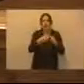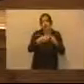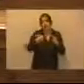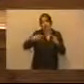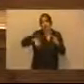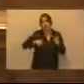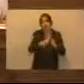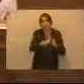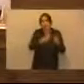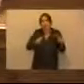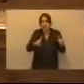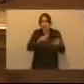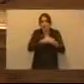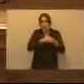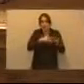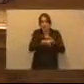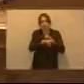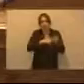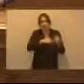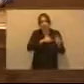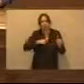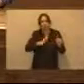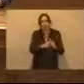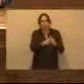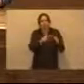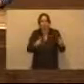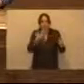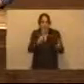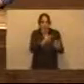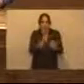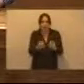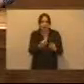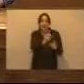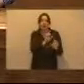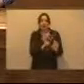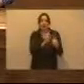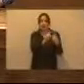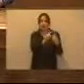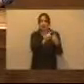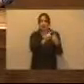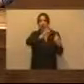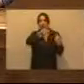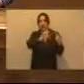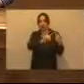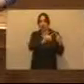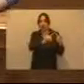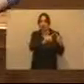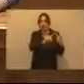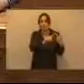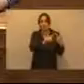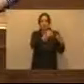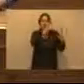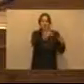propios onde nos faltan? Esa é unha pregunta. A outra é, cando